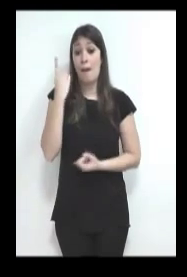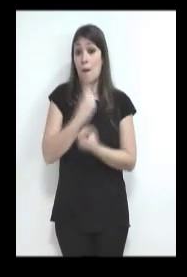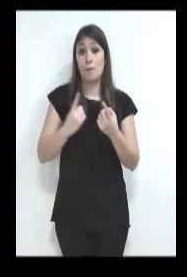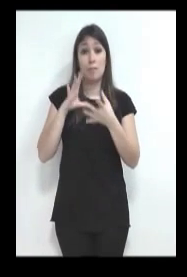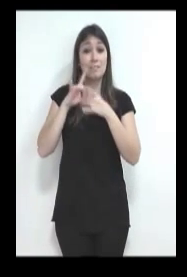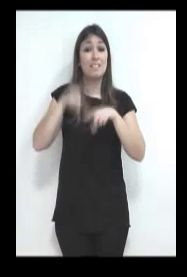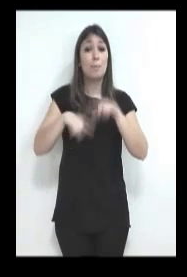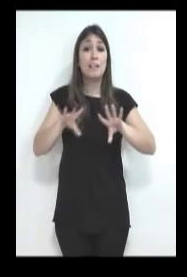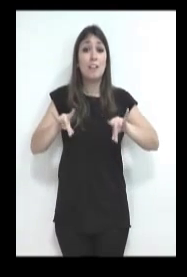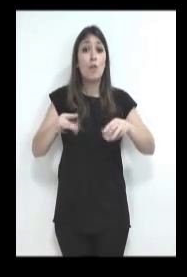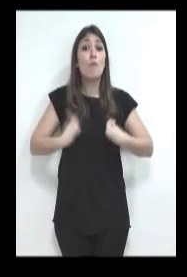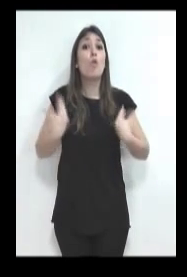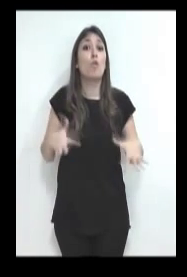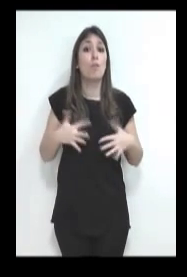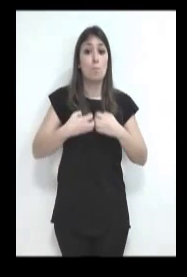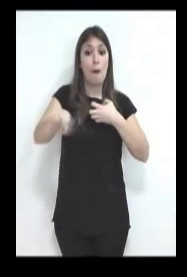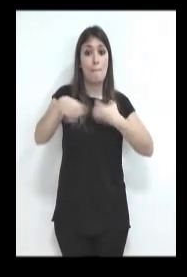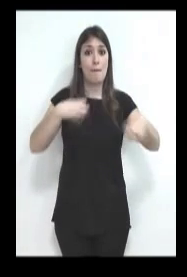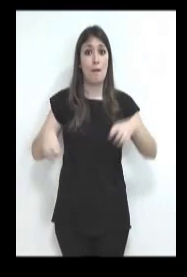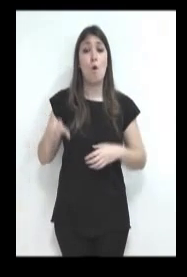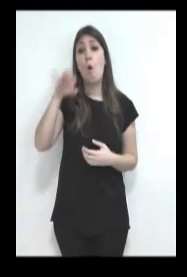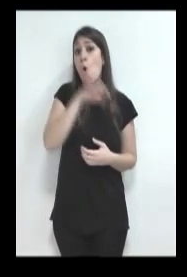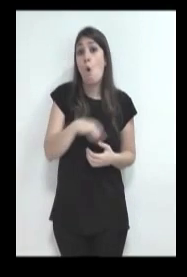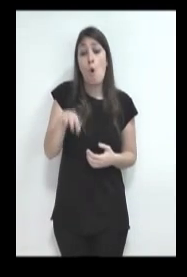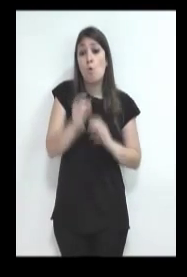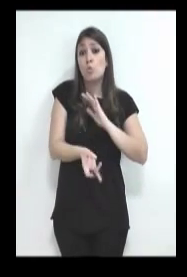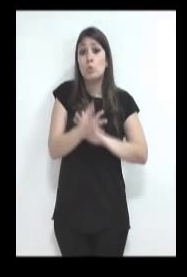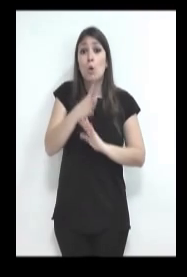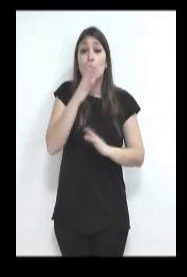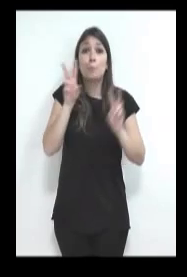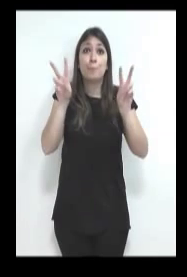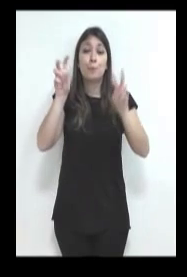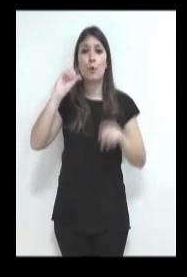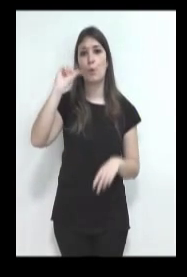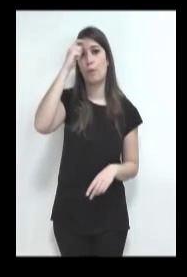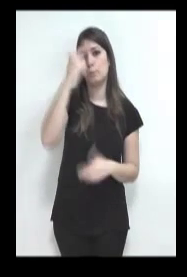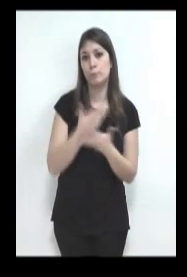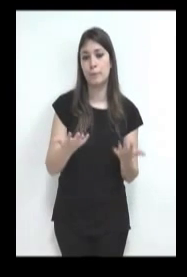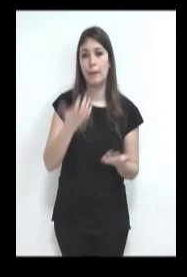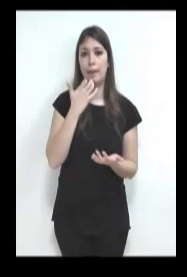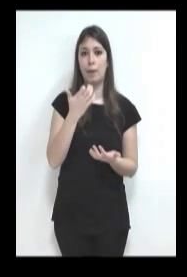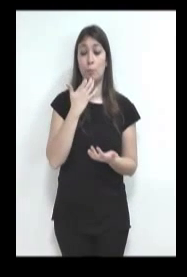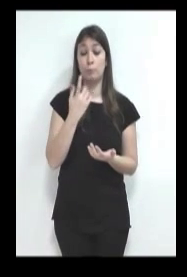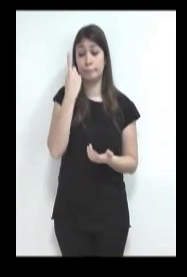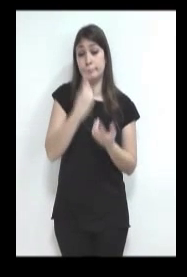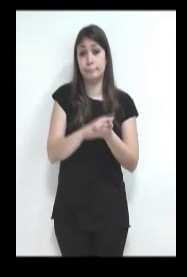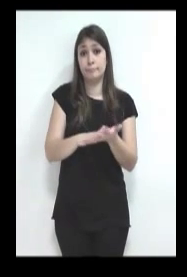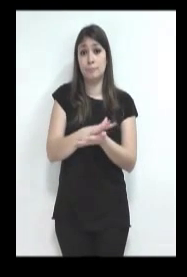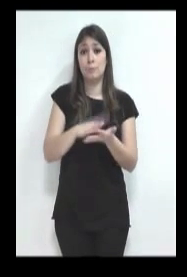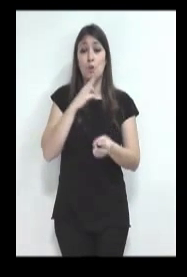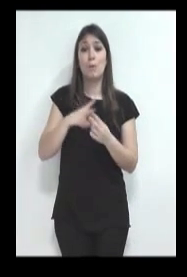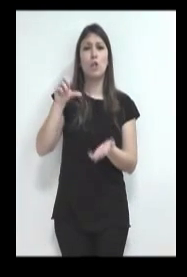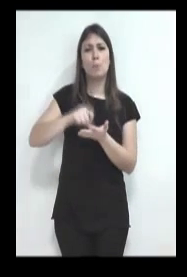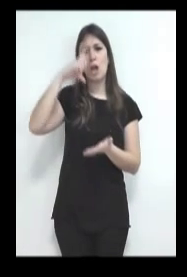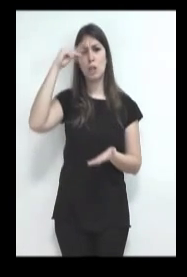ver con el territorio y otras veces simplemente tienen que ver con conceptos como los que salen a relucir muchas veces, que se habla de Smart